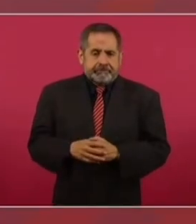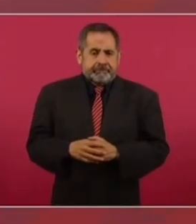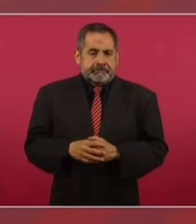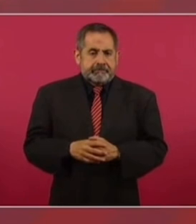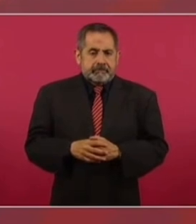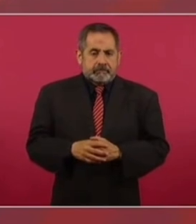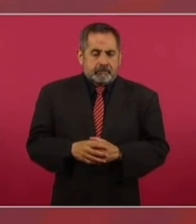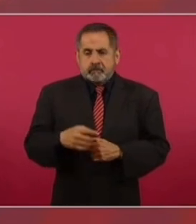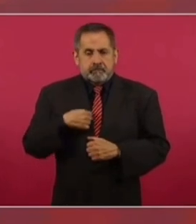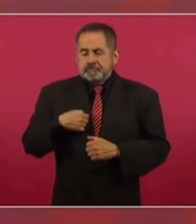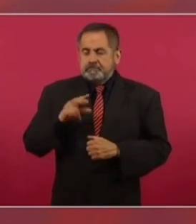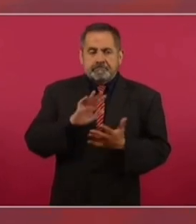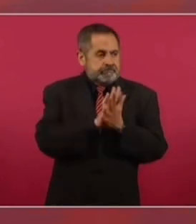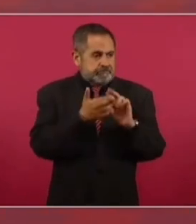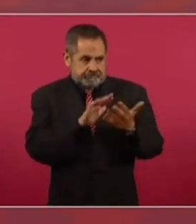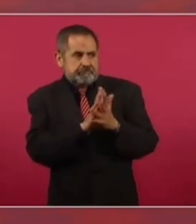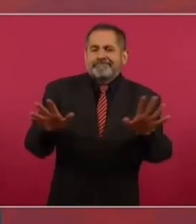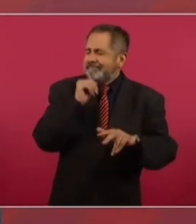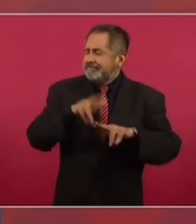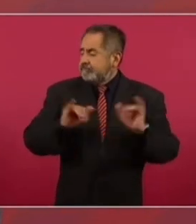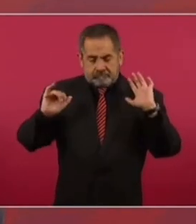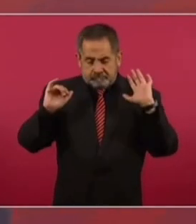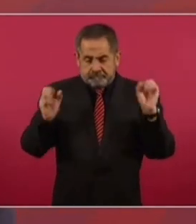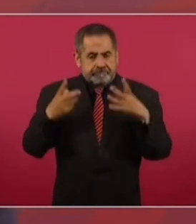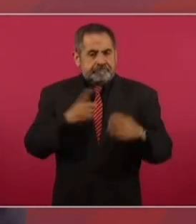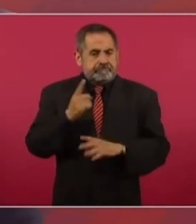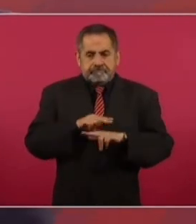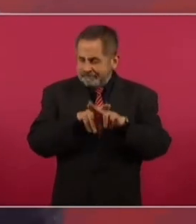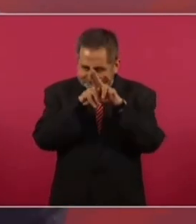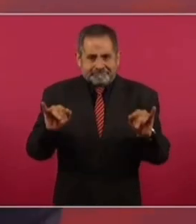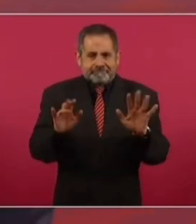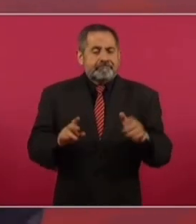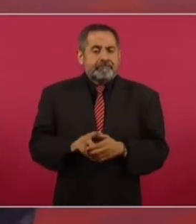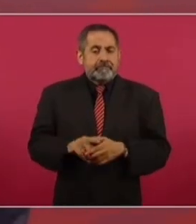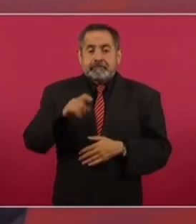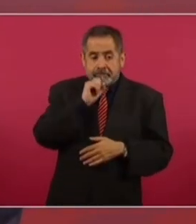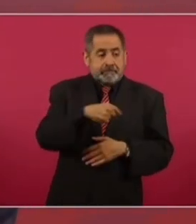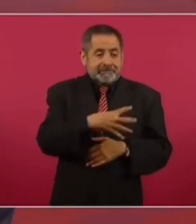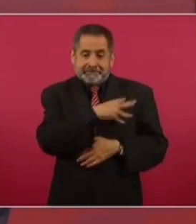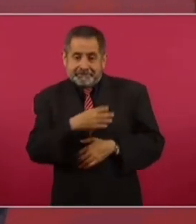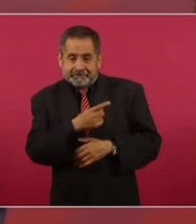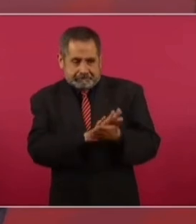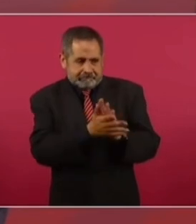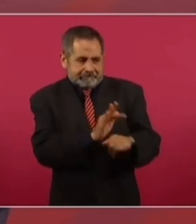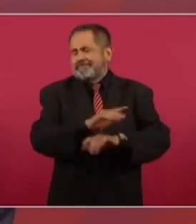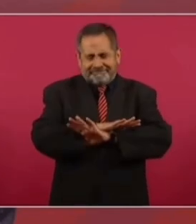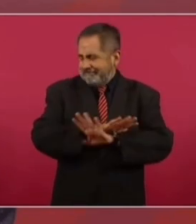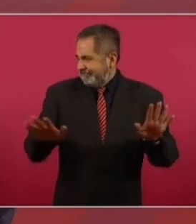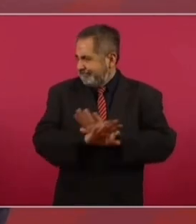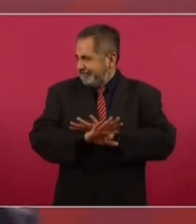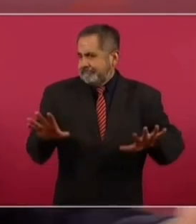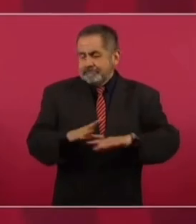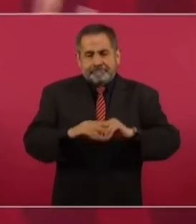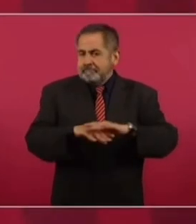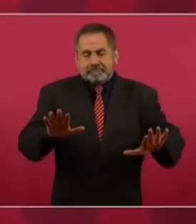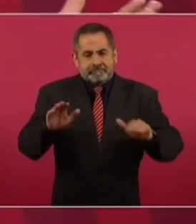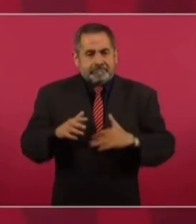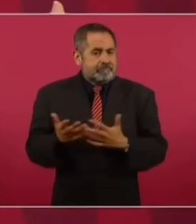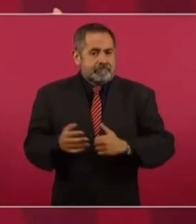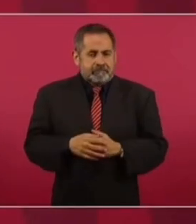yo no establezco relaciones de complicidad con nadie. Y cuando digo nadie, incluyo a mis hijos y a mis familiares. Si no, ya me